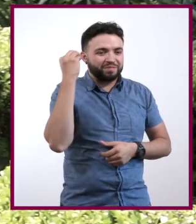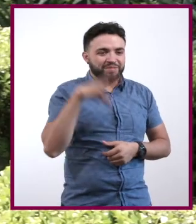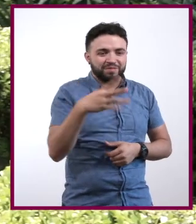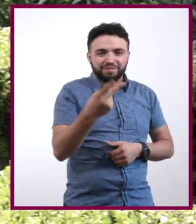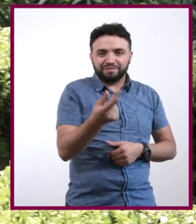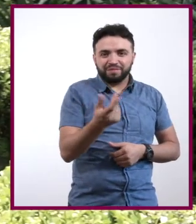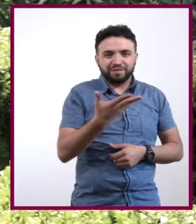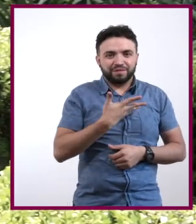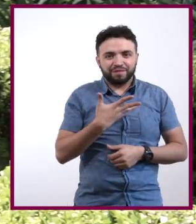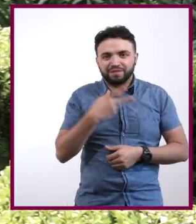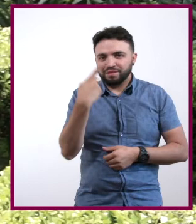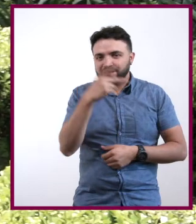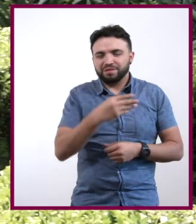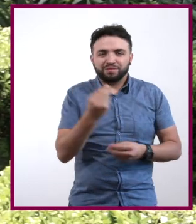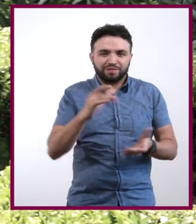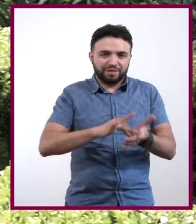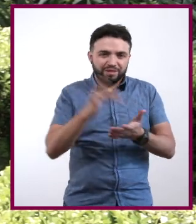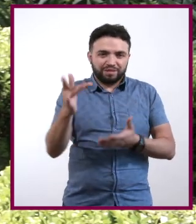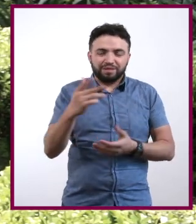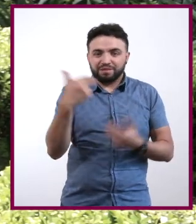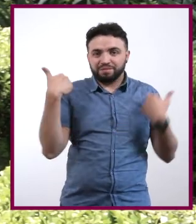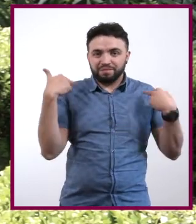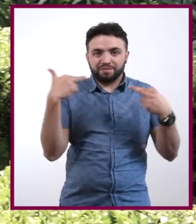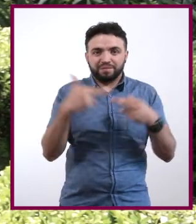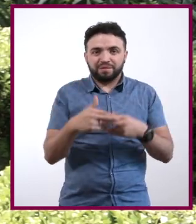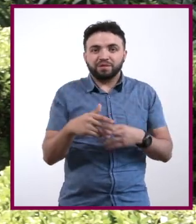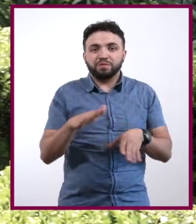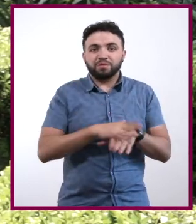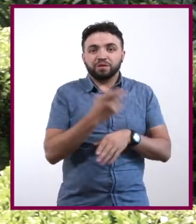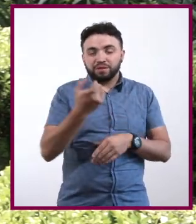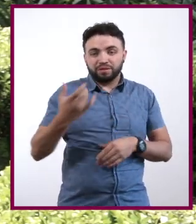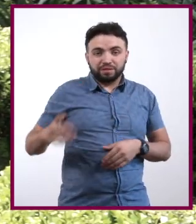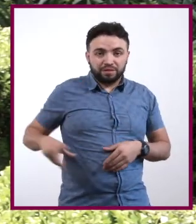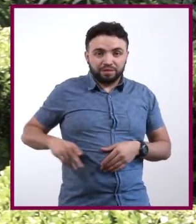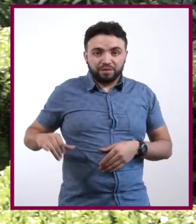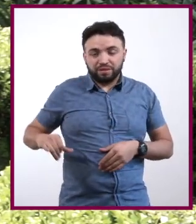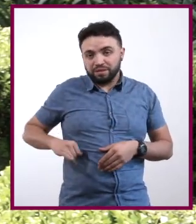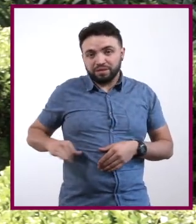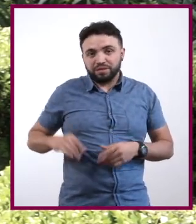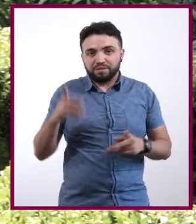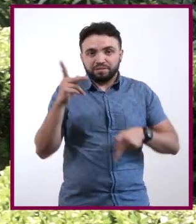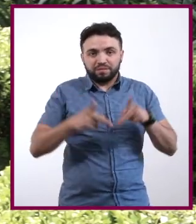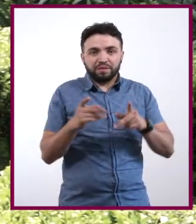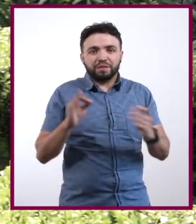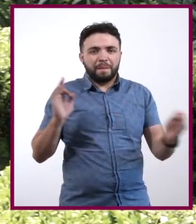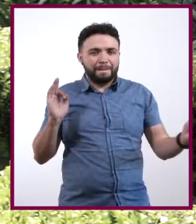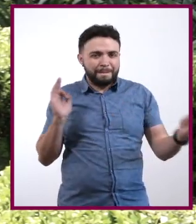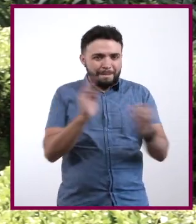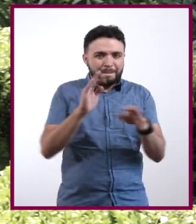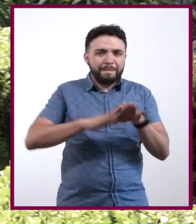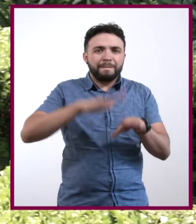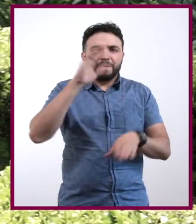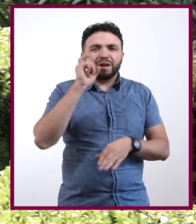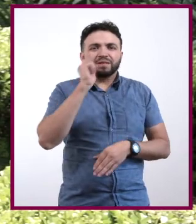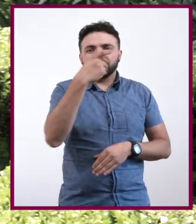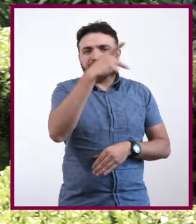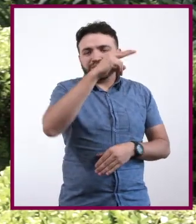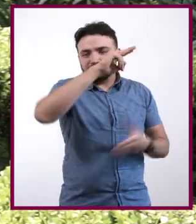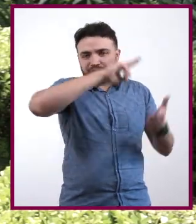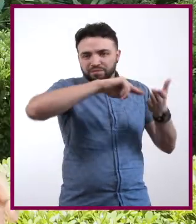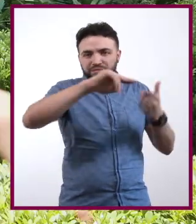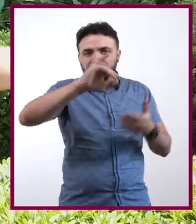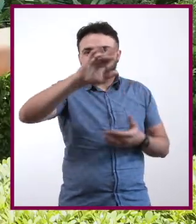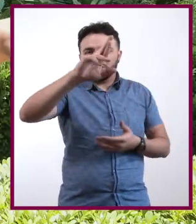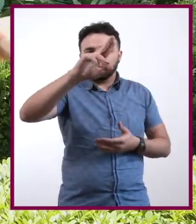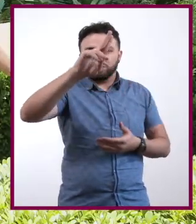simpáticos perritos tenían los Tamayo! Muchas gracias al maestro Pereda por esta interesante plática que nos ha acercado al arte del prominente pintor